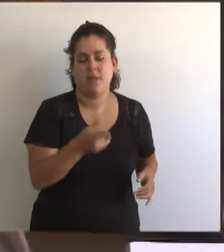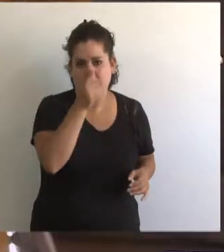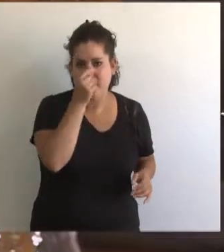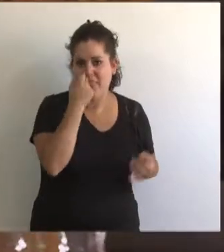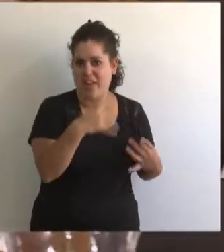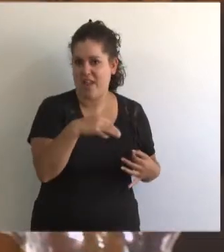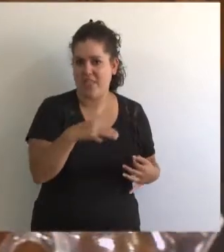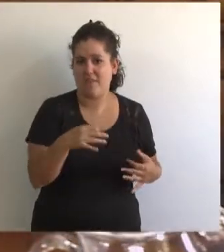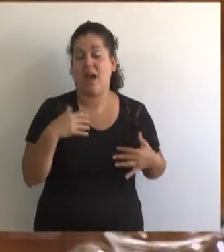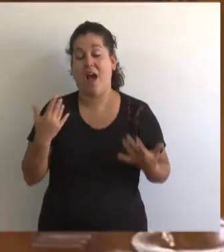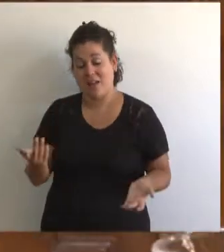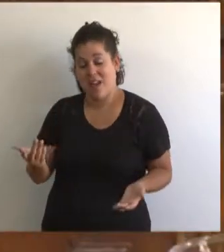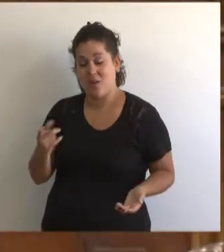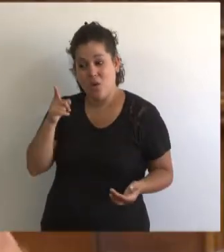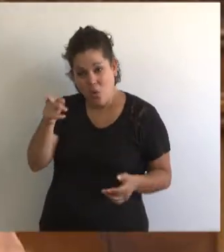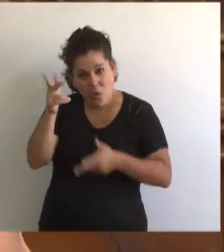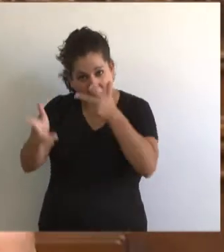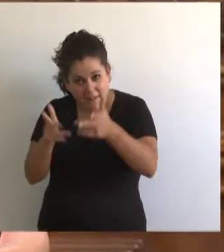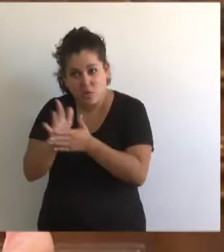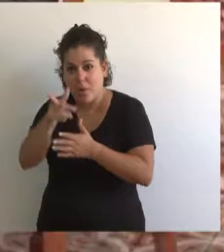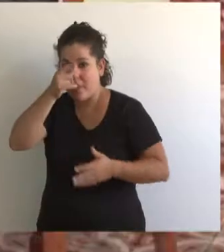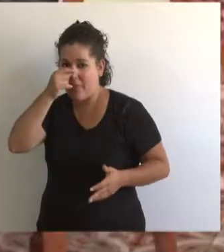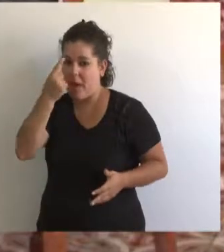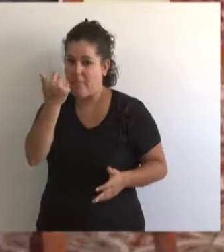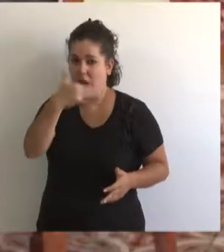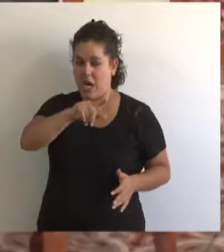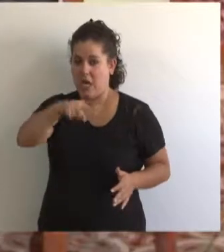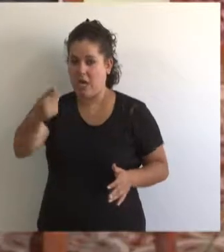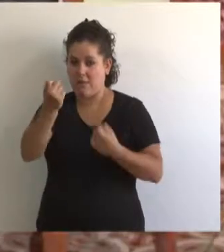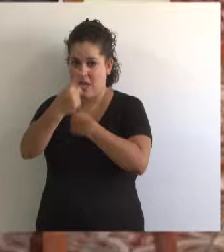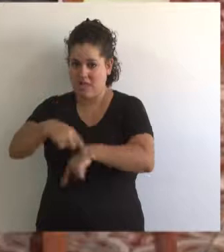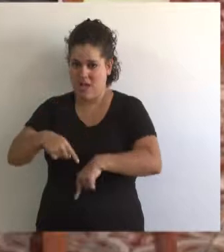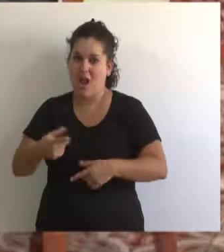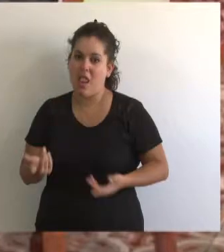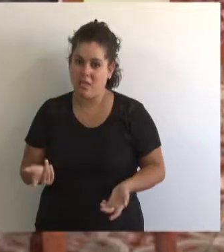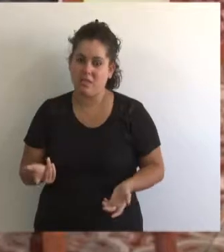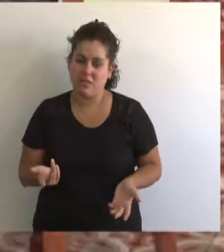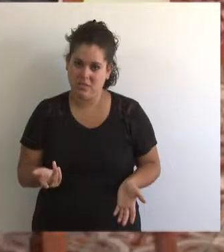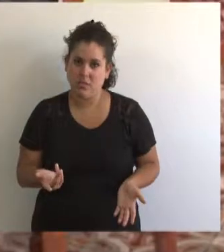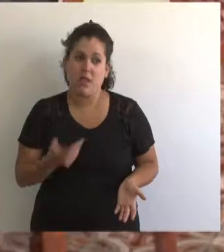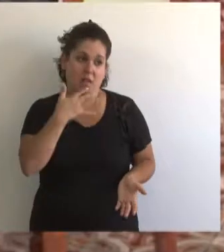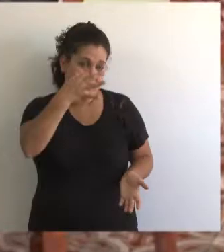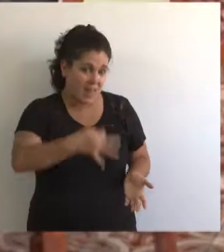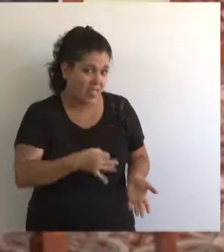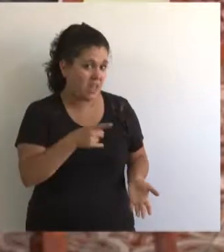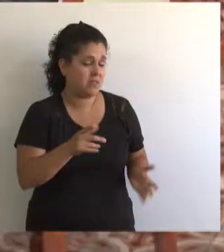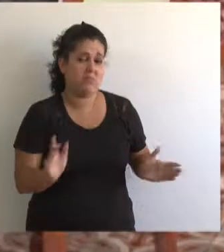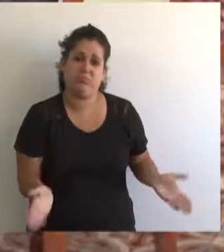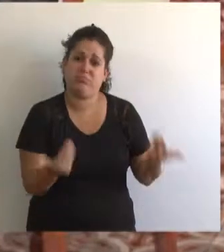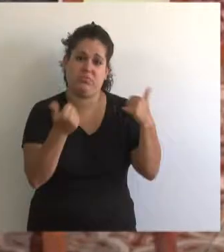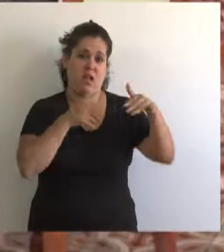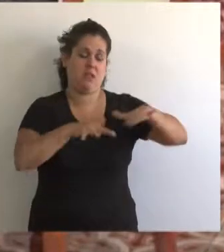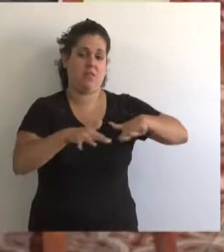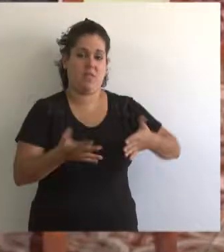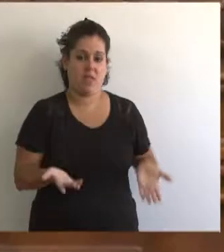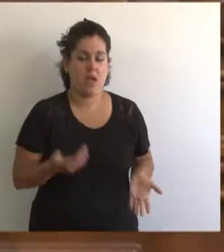ejemplo. Entonces, desde el Estado se suele decir que el tema de la madera es que es más cara que otros materiales, entonces ahí genera, ¿no?, un impulso